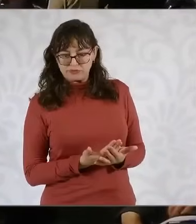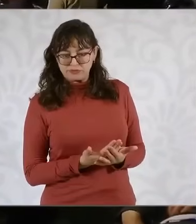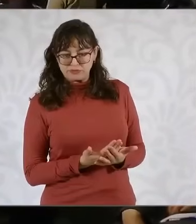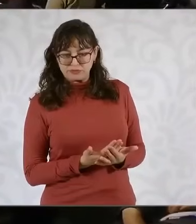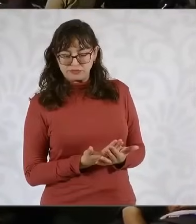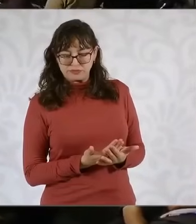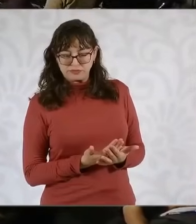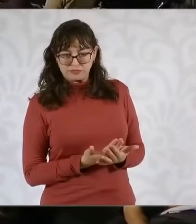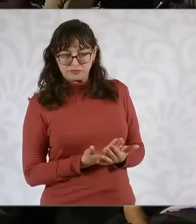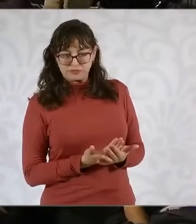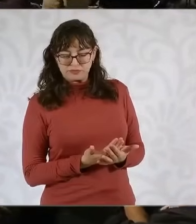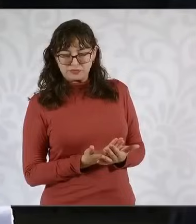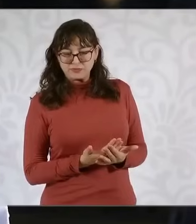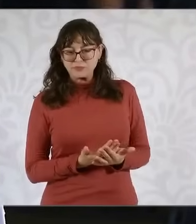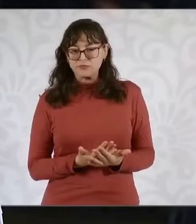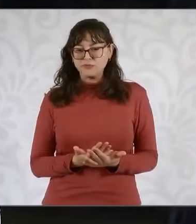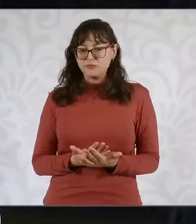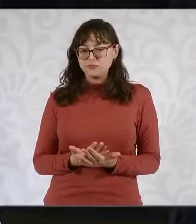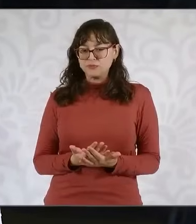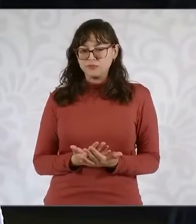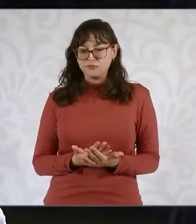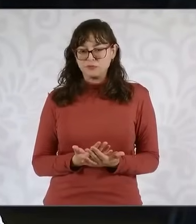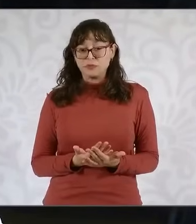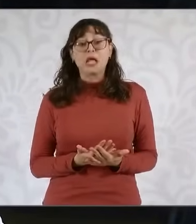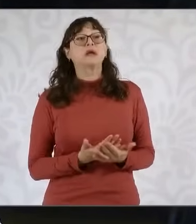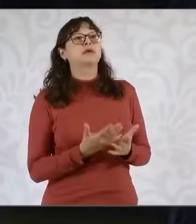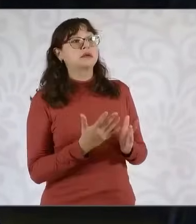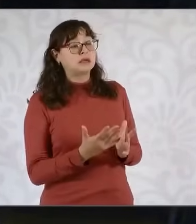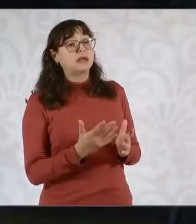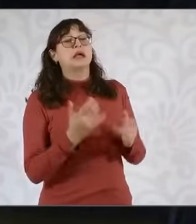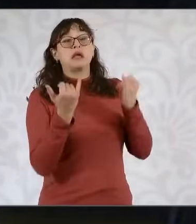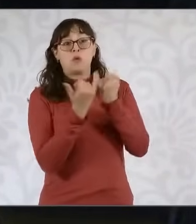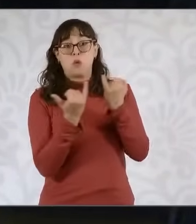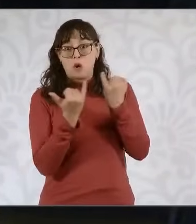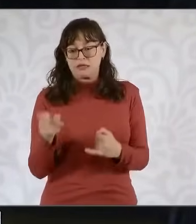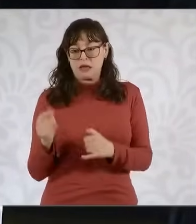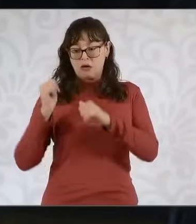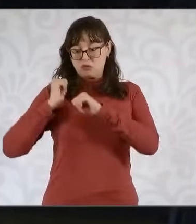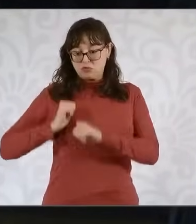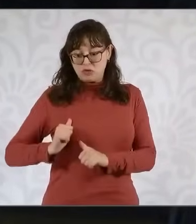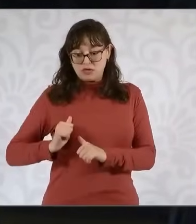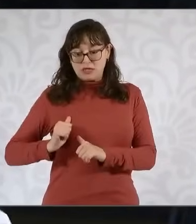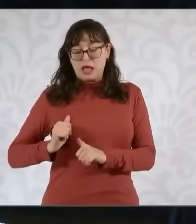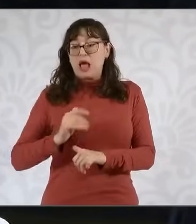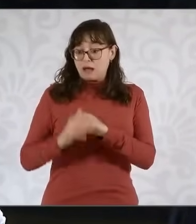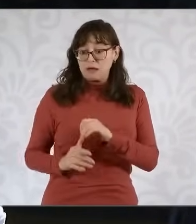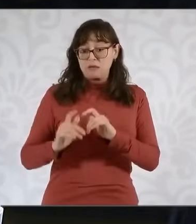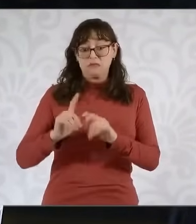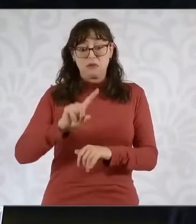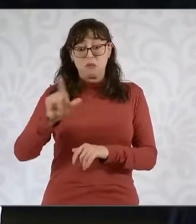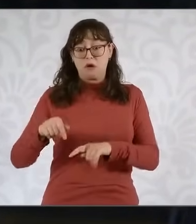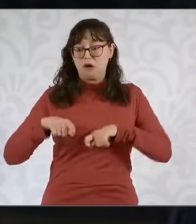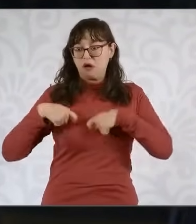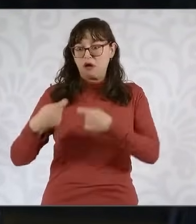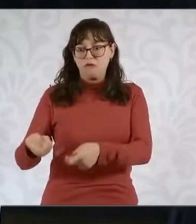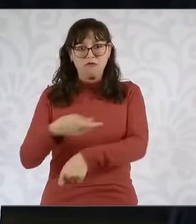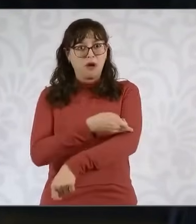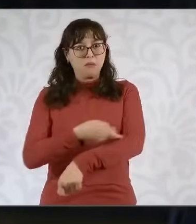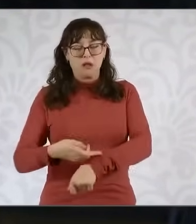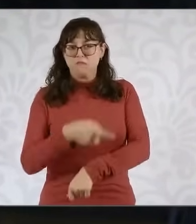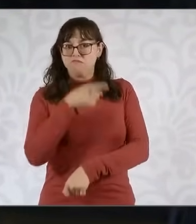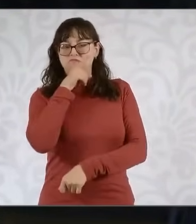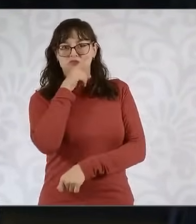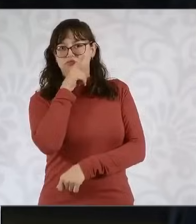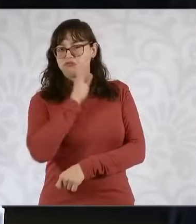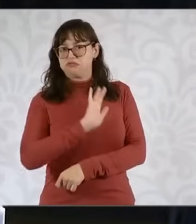de suceder a un familiar directo en los cargos de elección popular, no al nepotismo. Esto me lleva al planteamiento